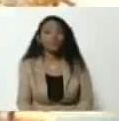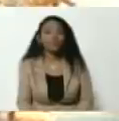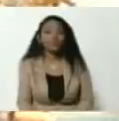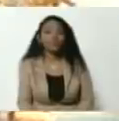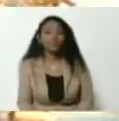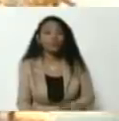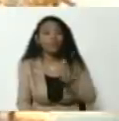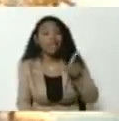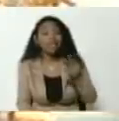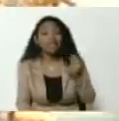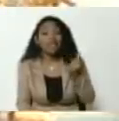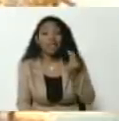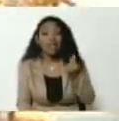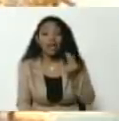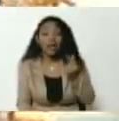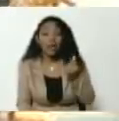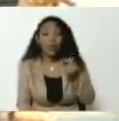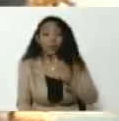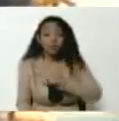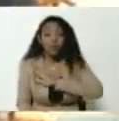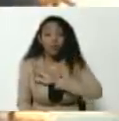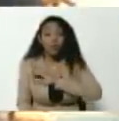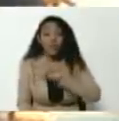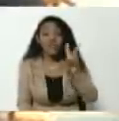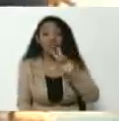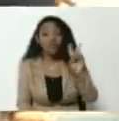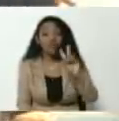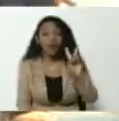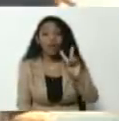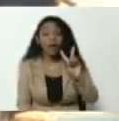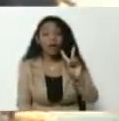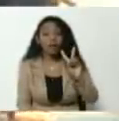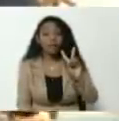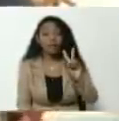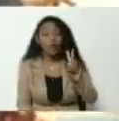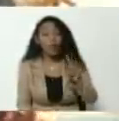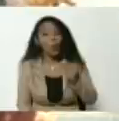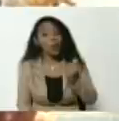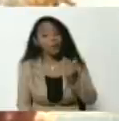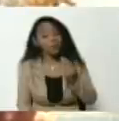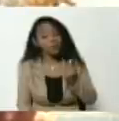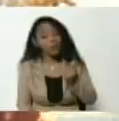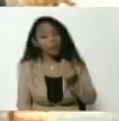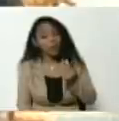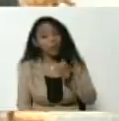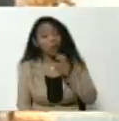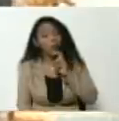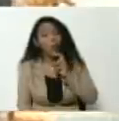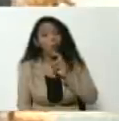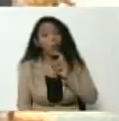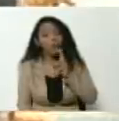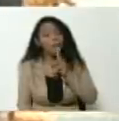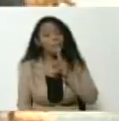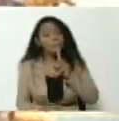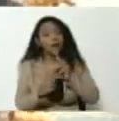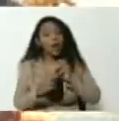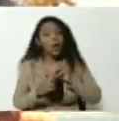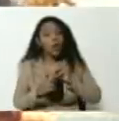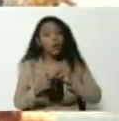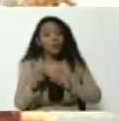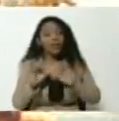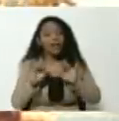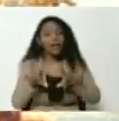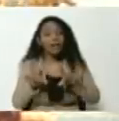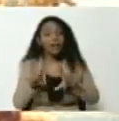Con ese dinero que le pertenece a Venezuela, o con el dinero del oro del Banco de Inglaterra, que son